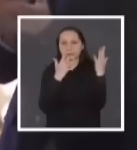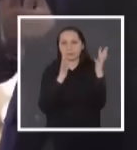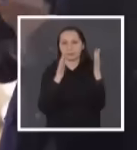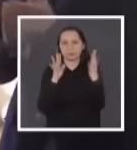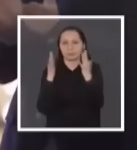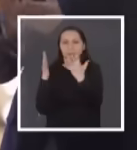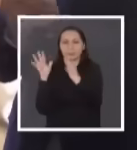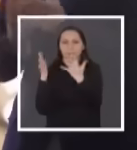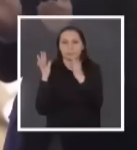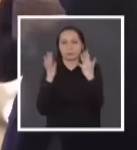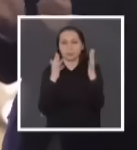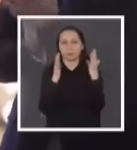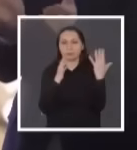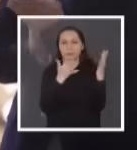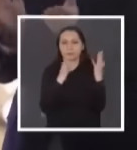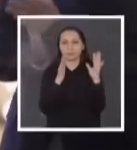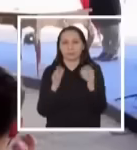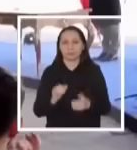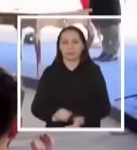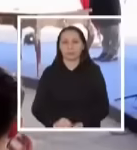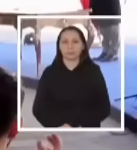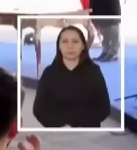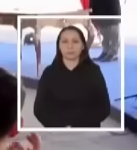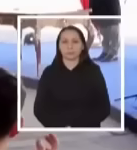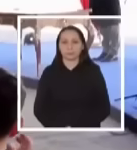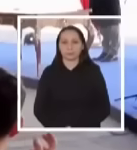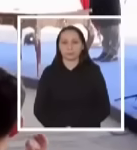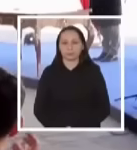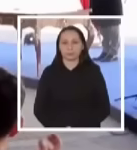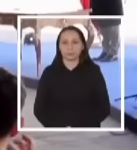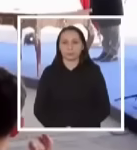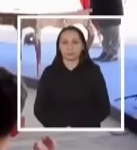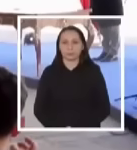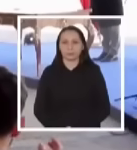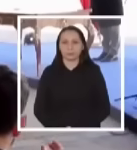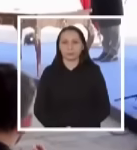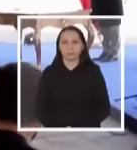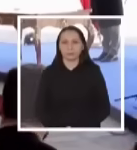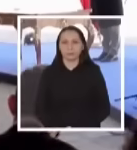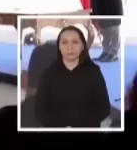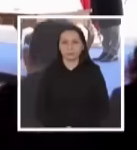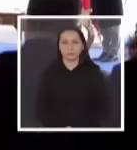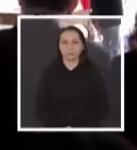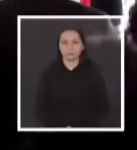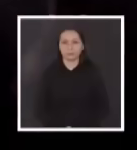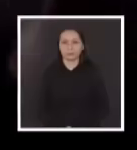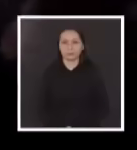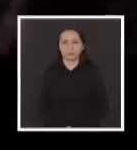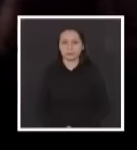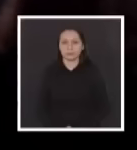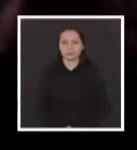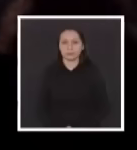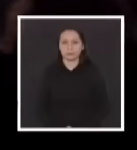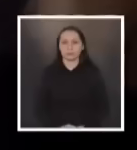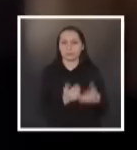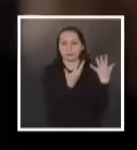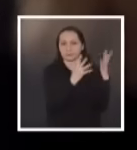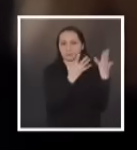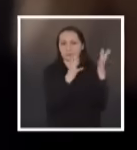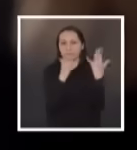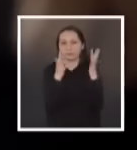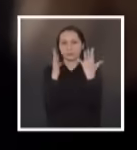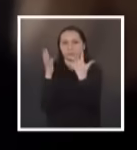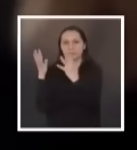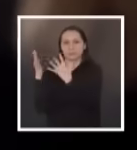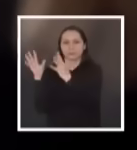de bienes muebles y o prestación de servicios por trato directo o licitación privada, cuya competencia territorial corresponda a las Contralorías Regionales de Valparaíso y